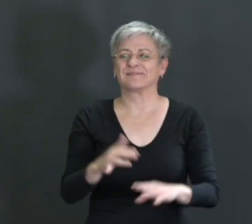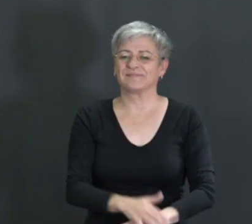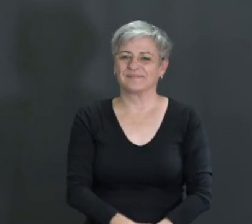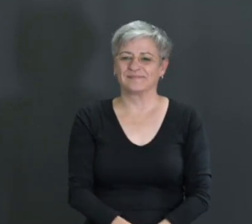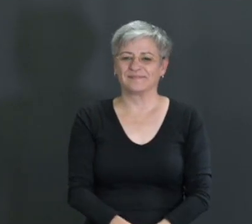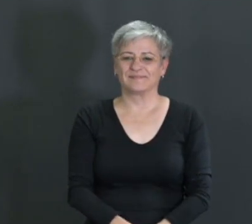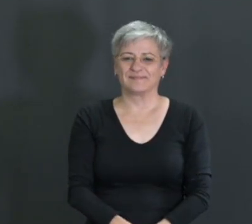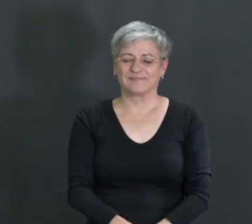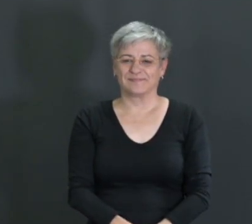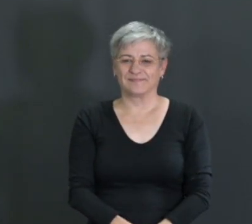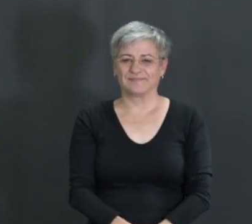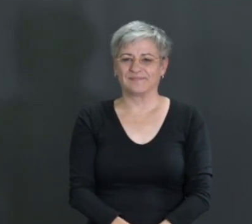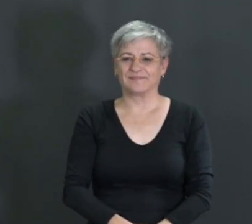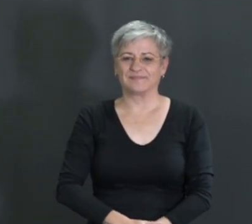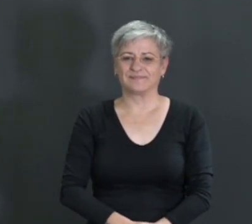Gracias a ti.